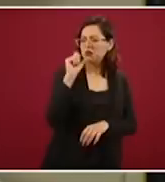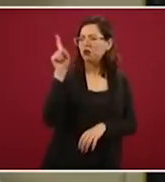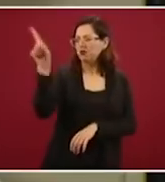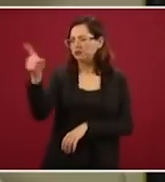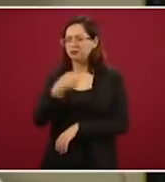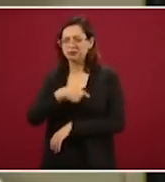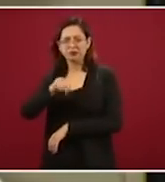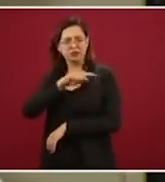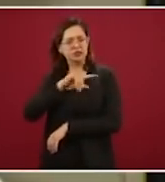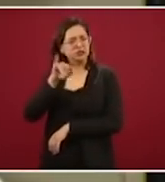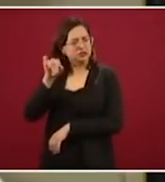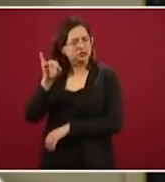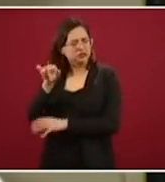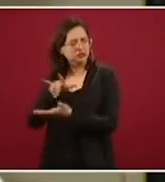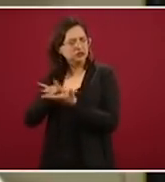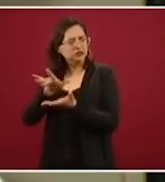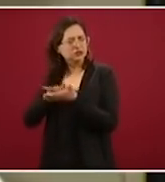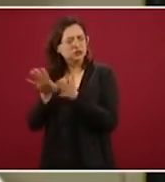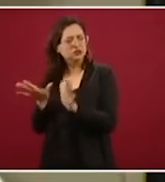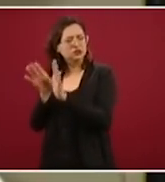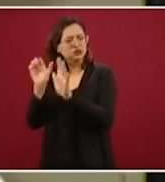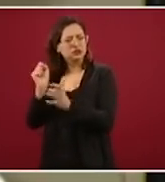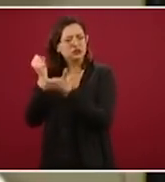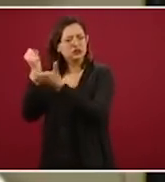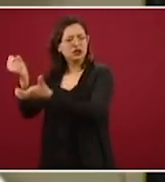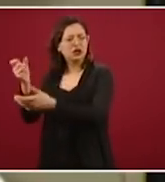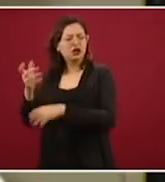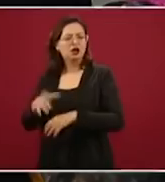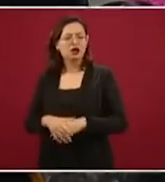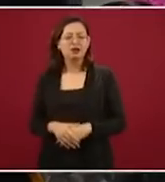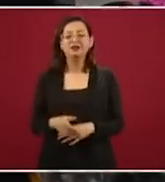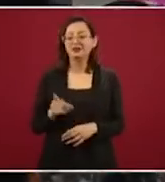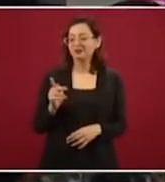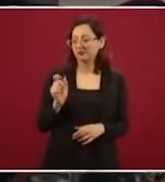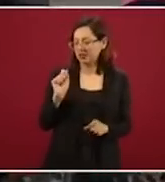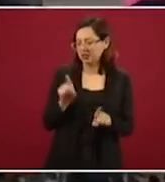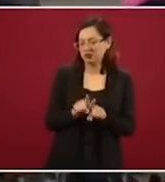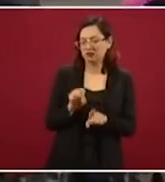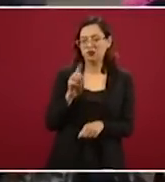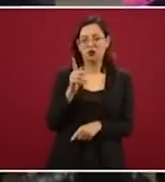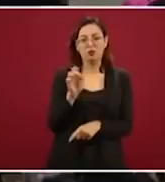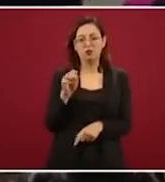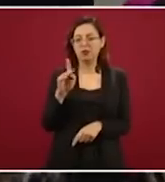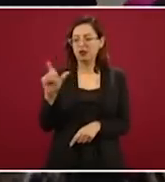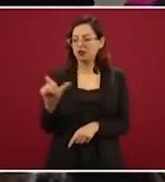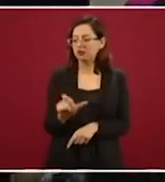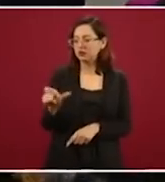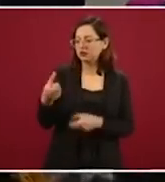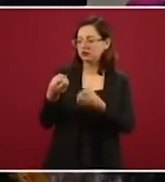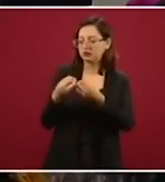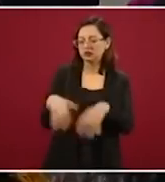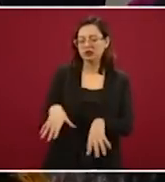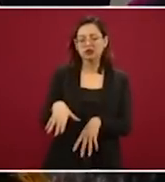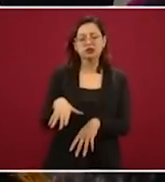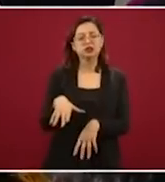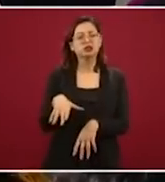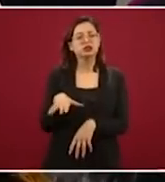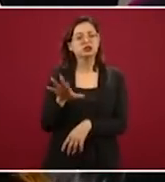se tiene entendido que hay una pérdida para Pemex de 50 millones de euros